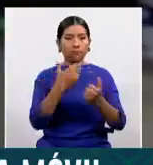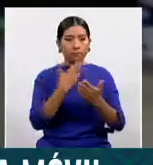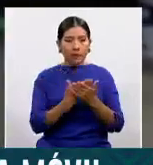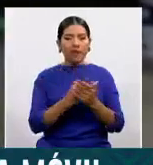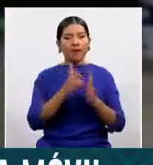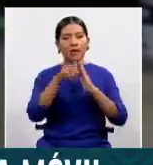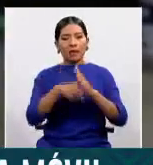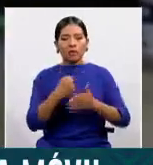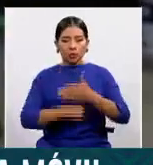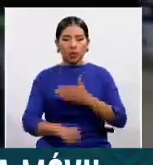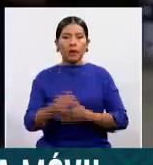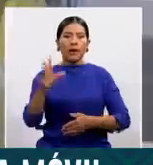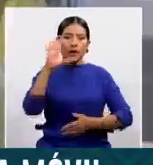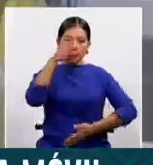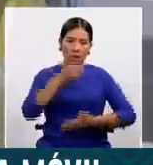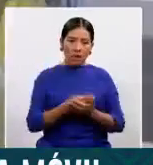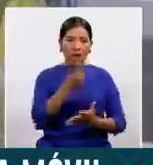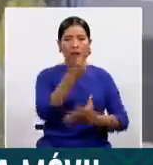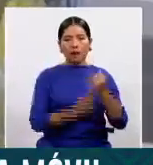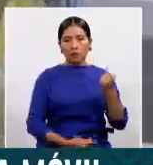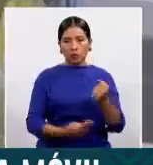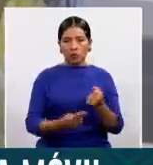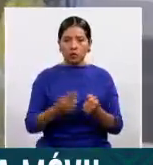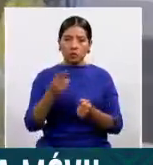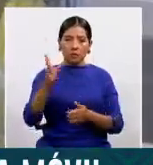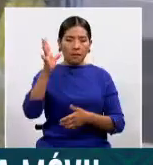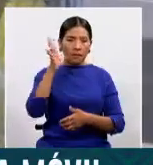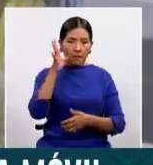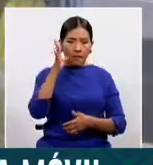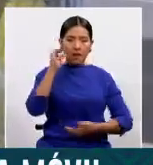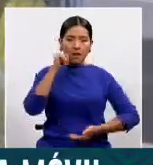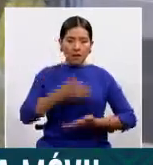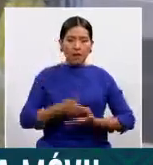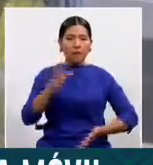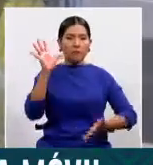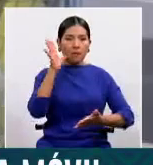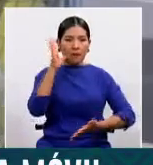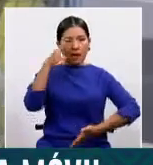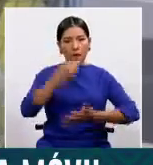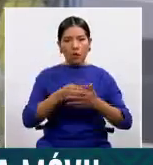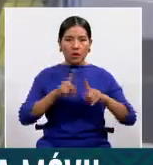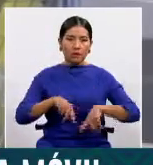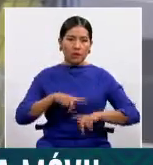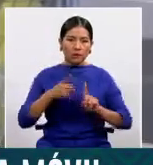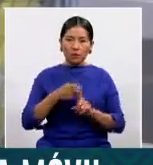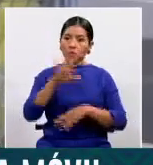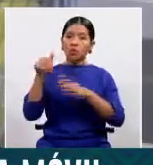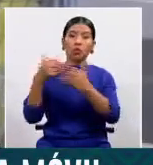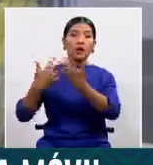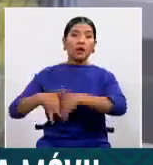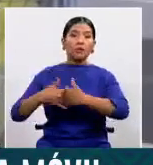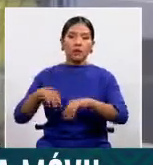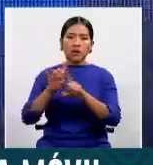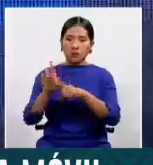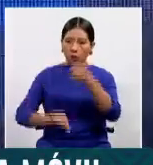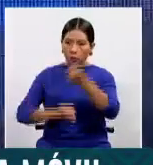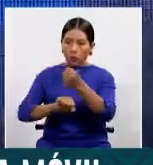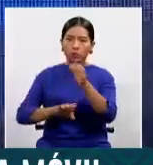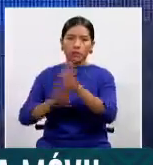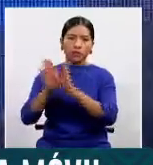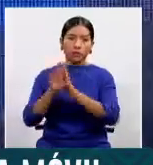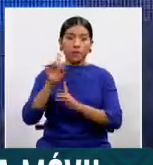binomio madre-hijo-madre-hija, además de generar desarrollo económico de las microempresas que proveen los productos. De Industria Sillamanca,